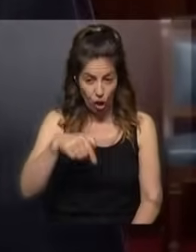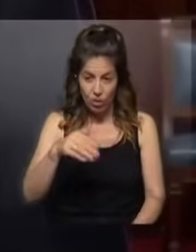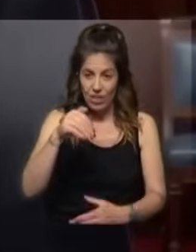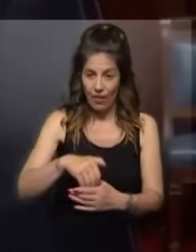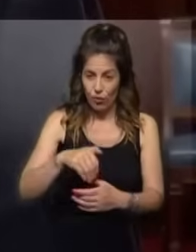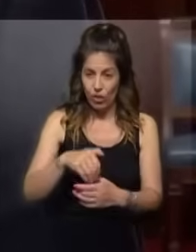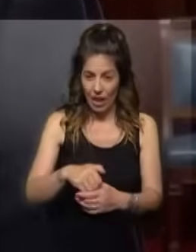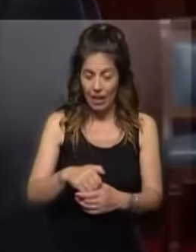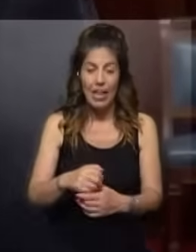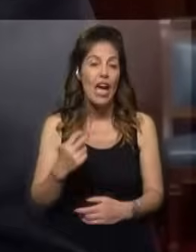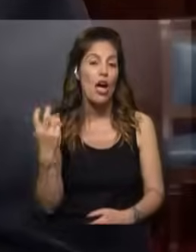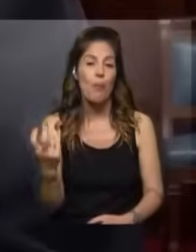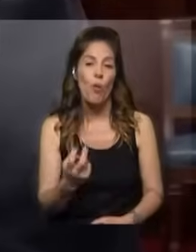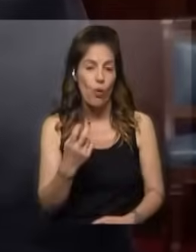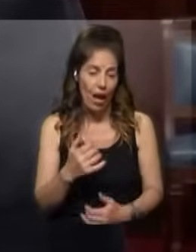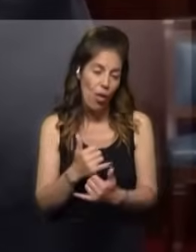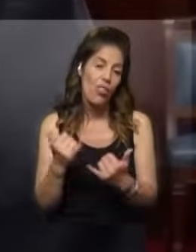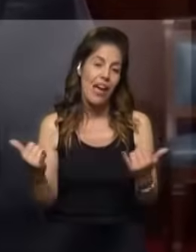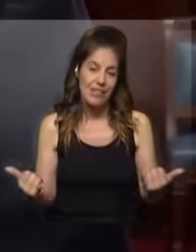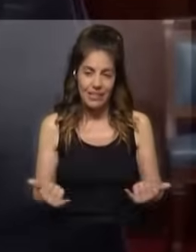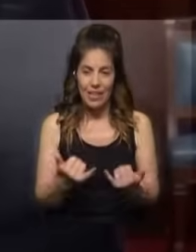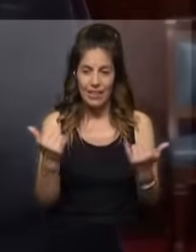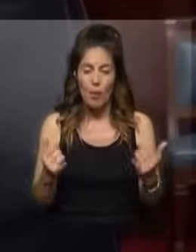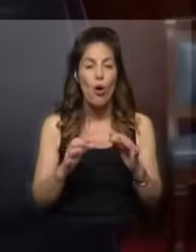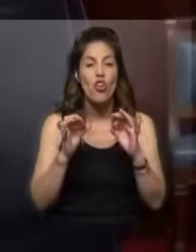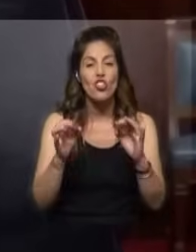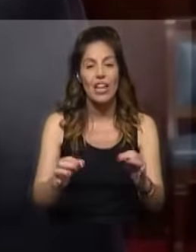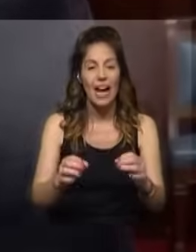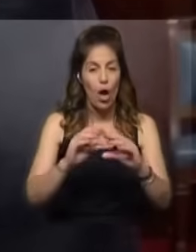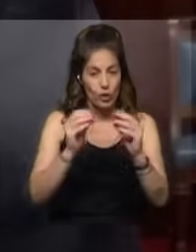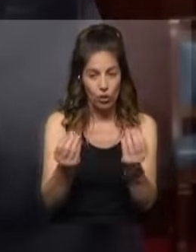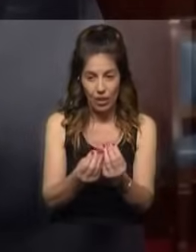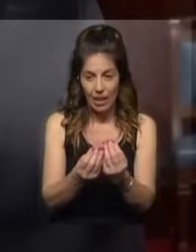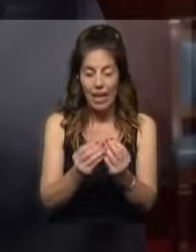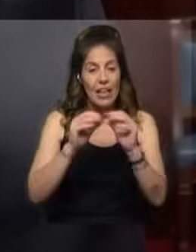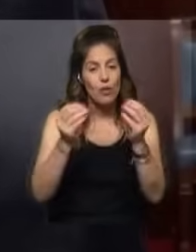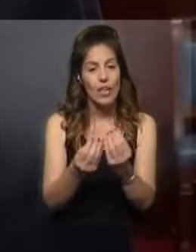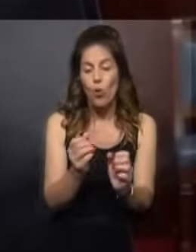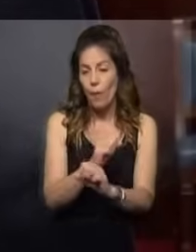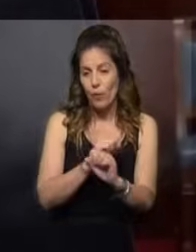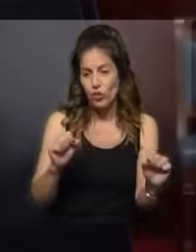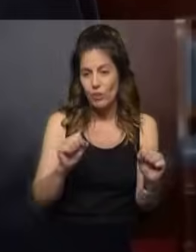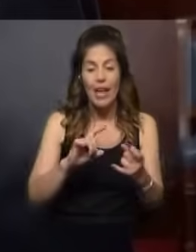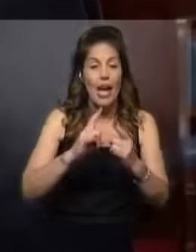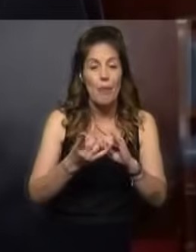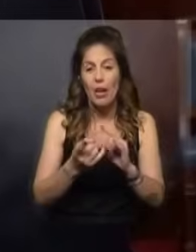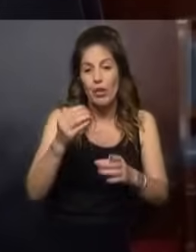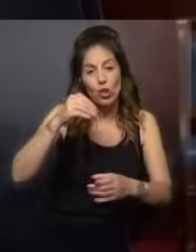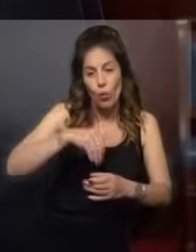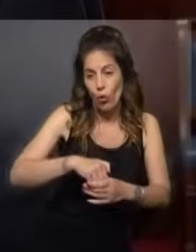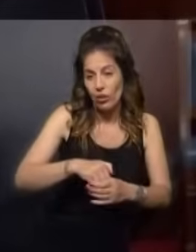eh hemos intentado des hace mucho tiempo llegar a una unanimidad si la unanimidad no es posible el parlamento vota